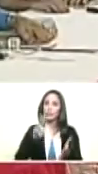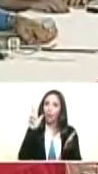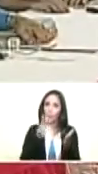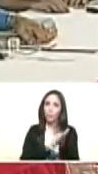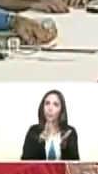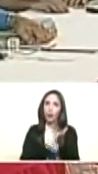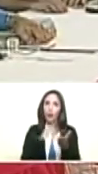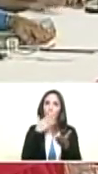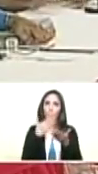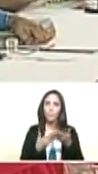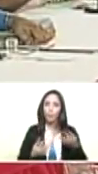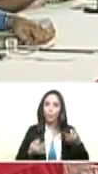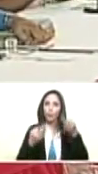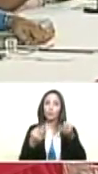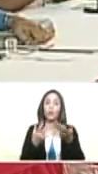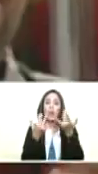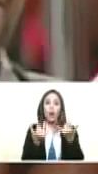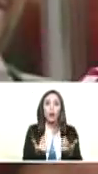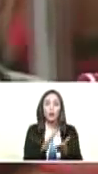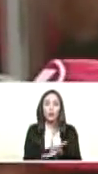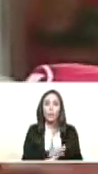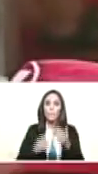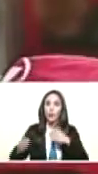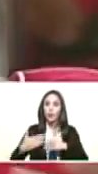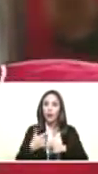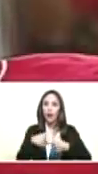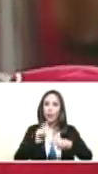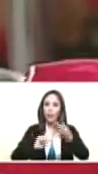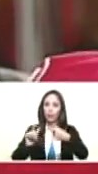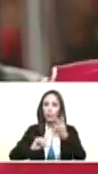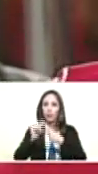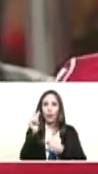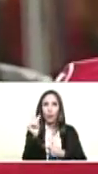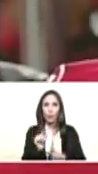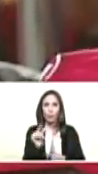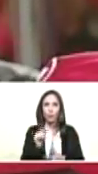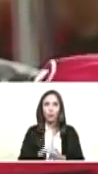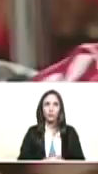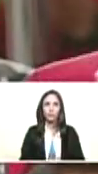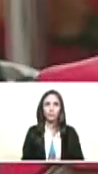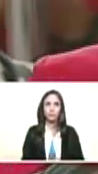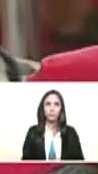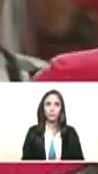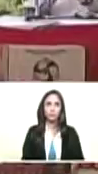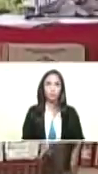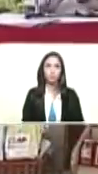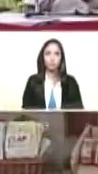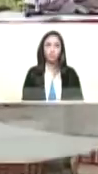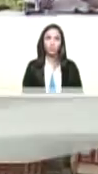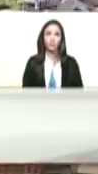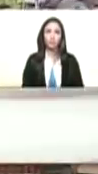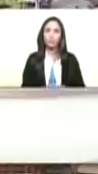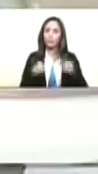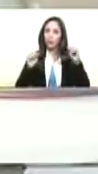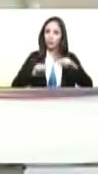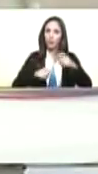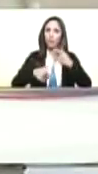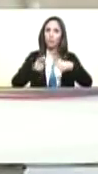Carlos Sierra, vamos a crear las pescaderías CLAP. Articuladas contigo, Maneiro. Es contigo,